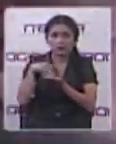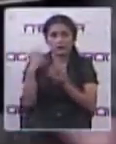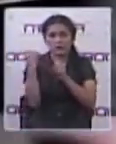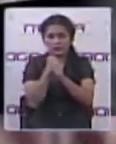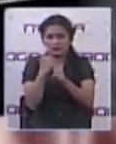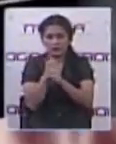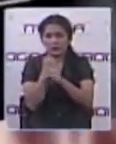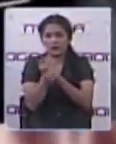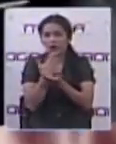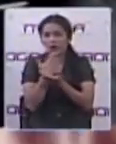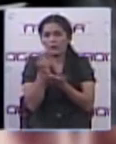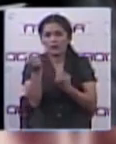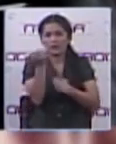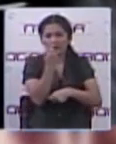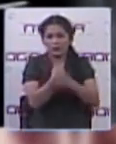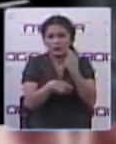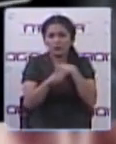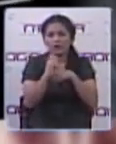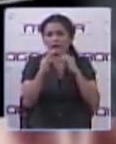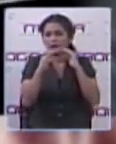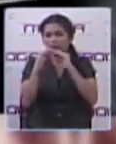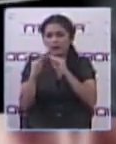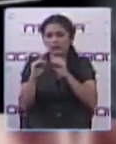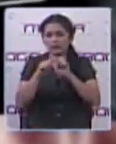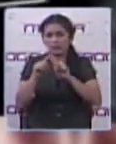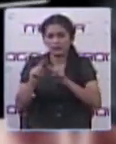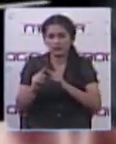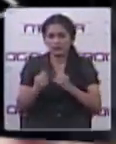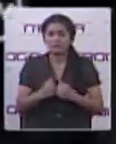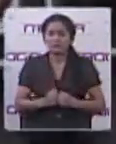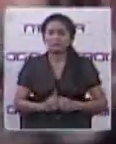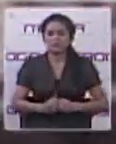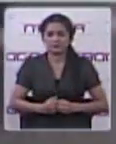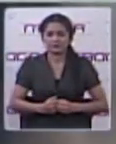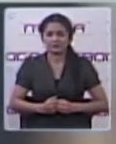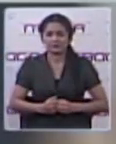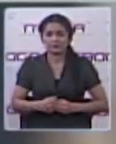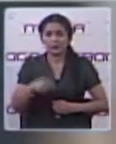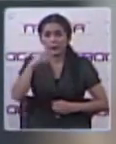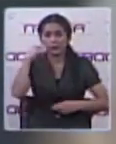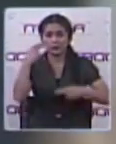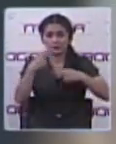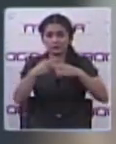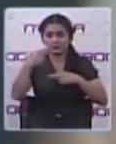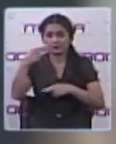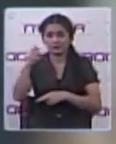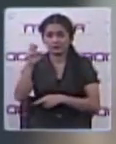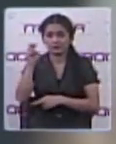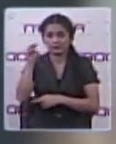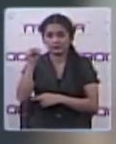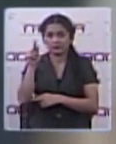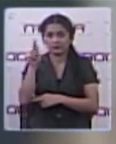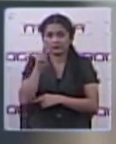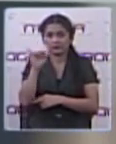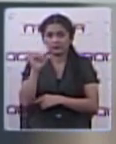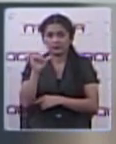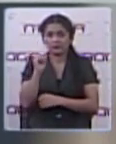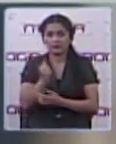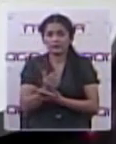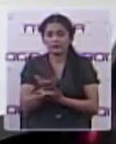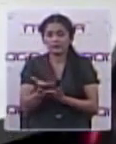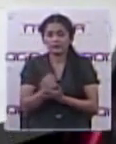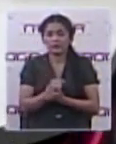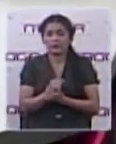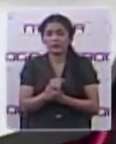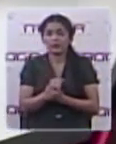o la venta de un bien, a fin de convertirse en un asesor del cliente. Henry Ríos, consultor inmobiliario y broker de RE/MAX Golden